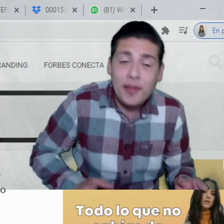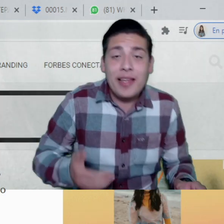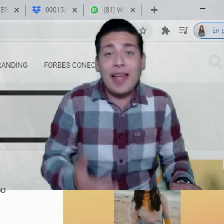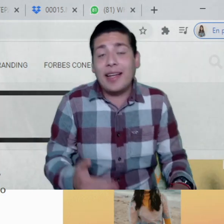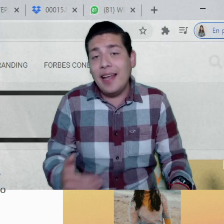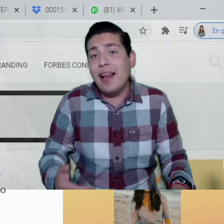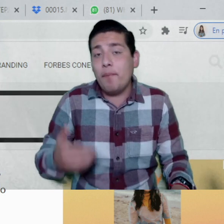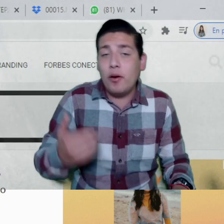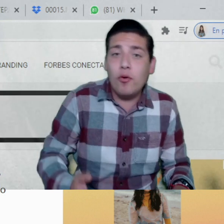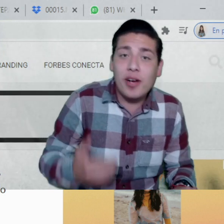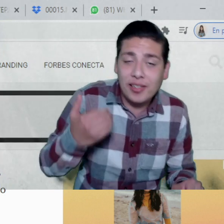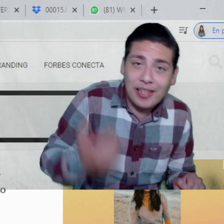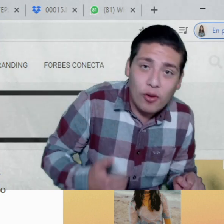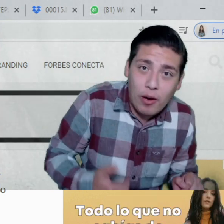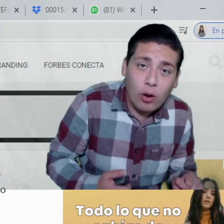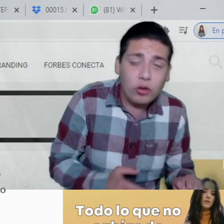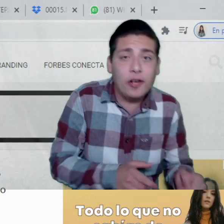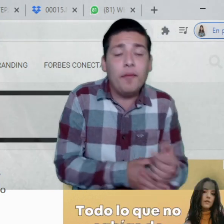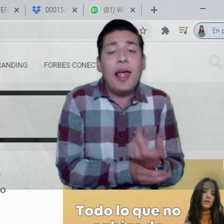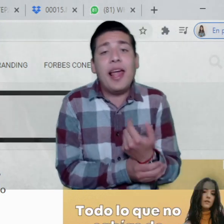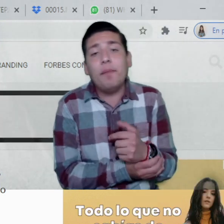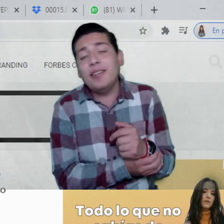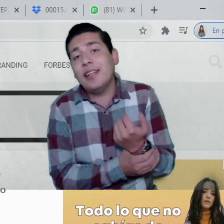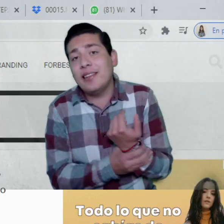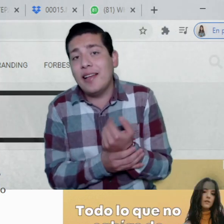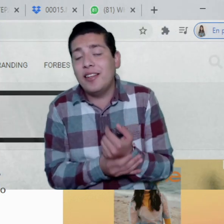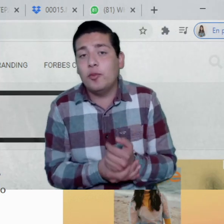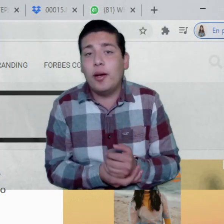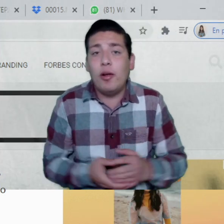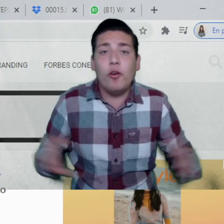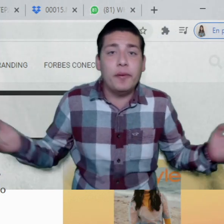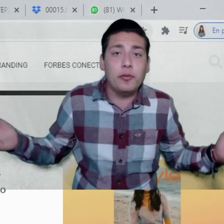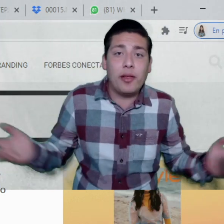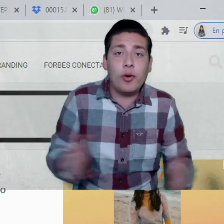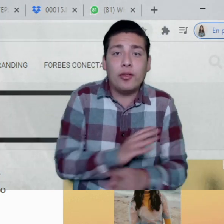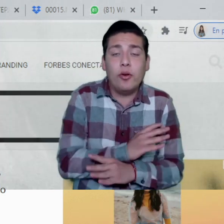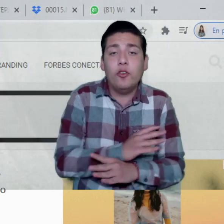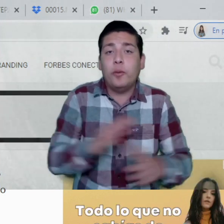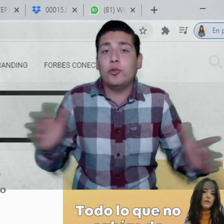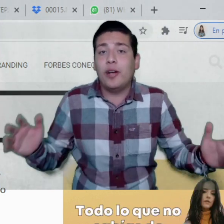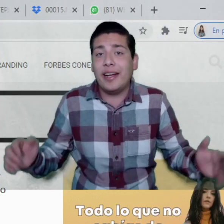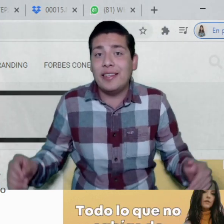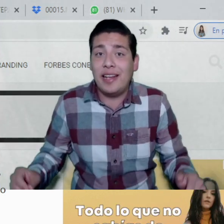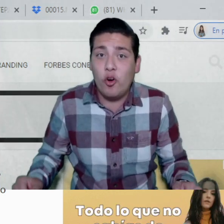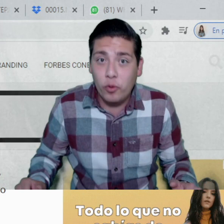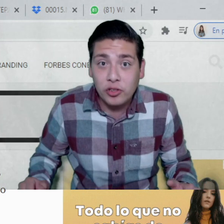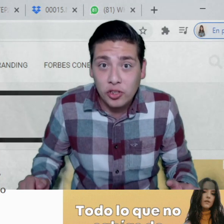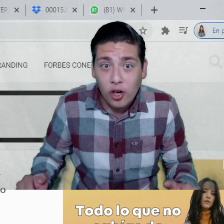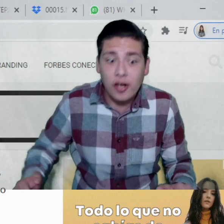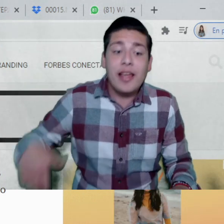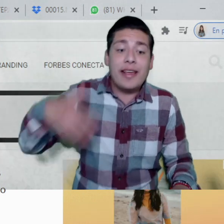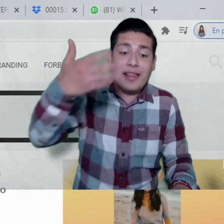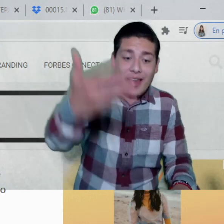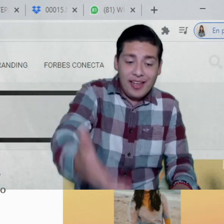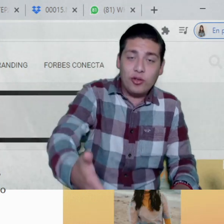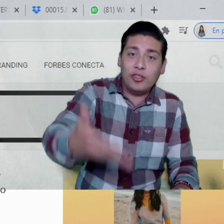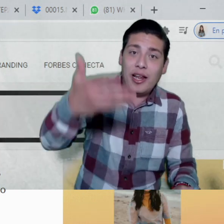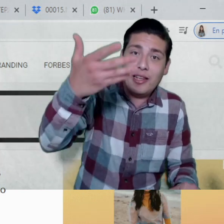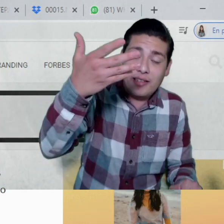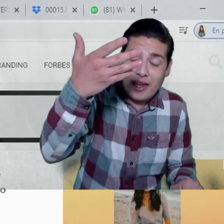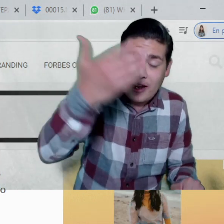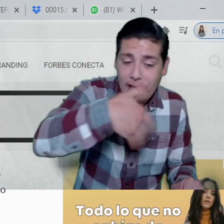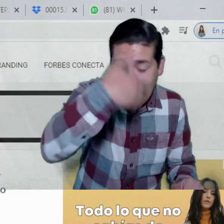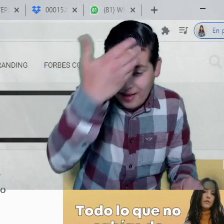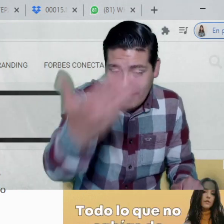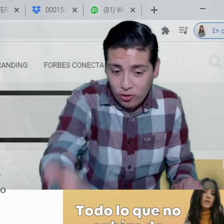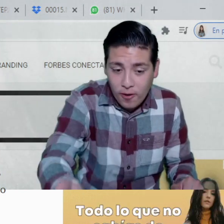combustible y aquí le pegó un cachetadón guajolotero el presidente Andrés Manuel López Obrador a todos los personajes de la oposición, y de hecho